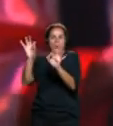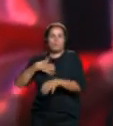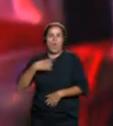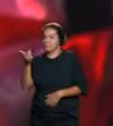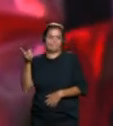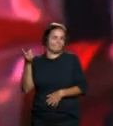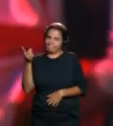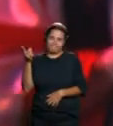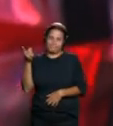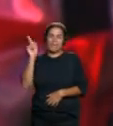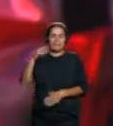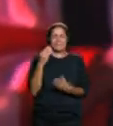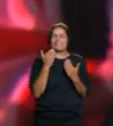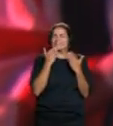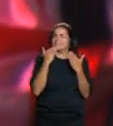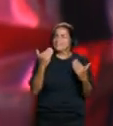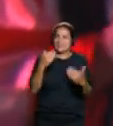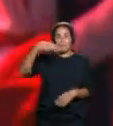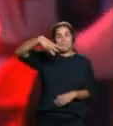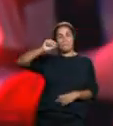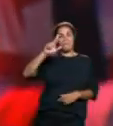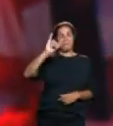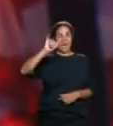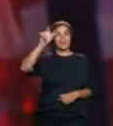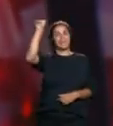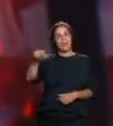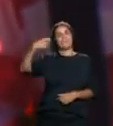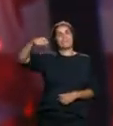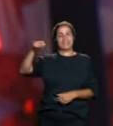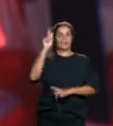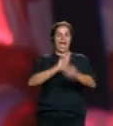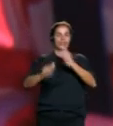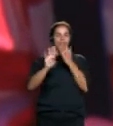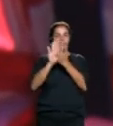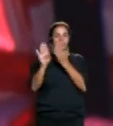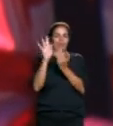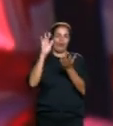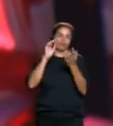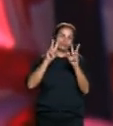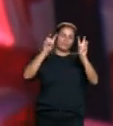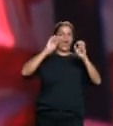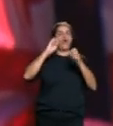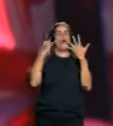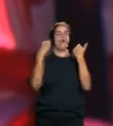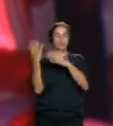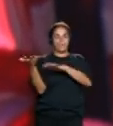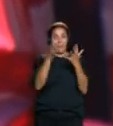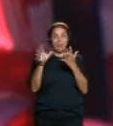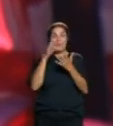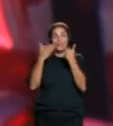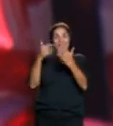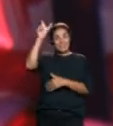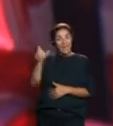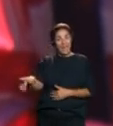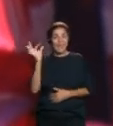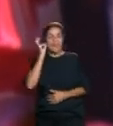1,000 millones de gracias a Mari, la presidenta de la Asociación de Vecinos 8 de Marzo, que gracias a ella tenemos un local